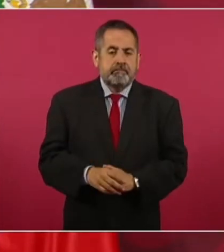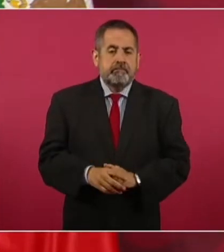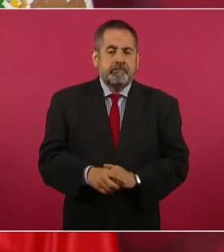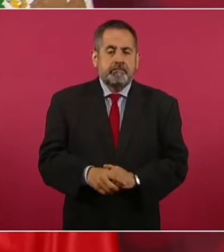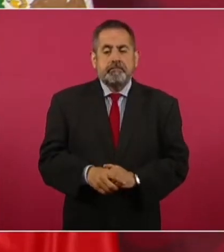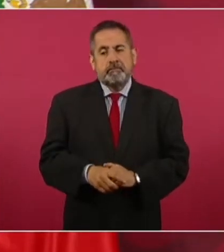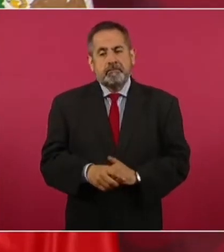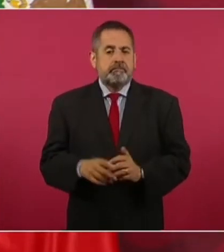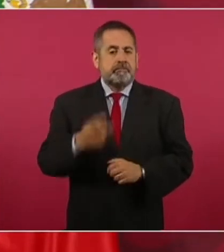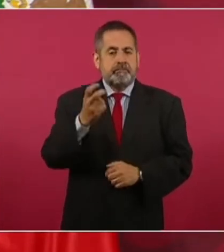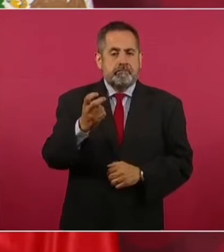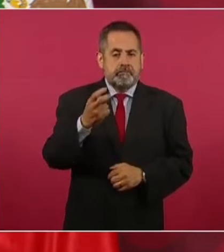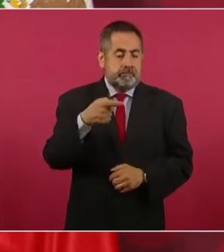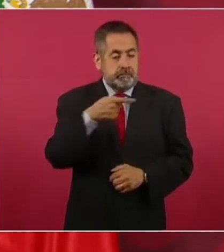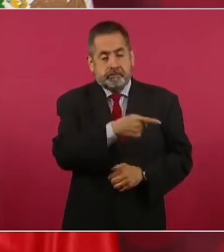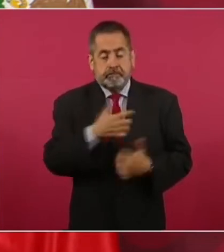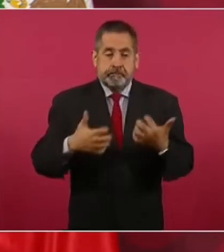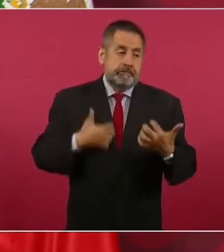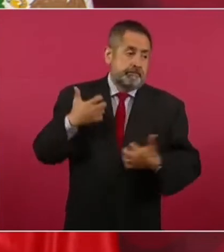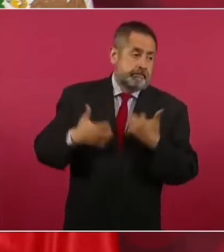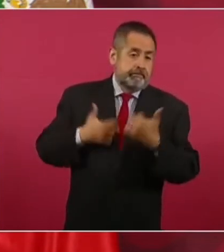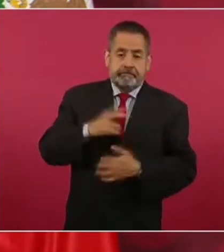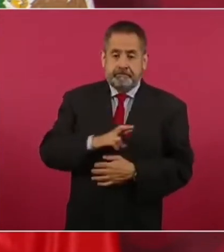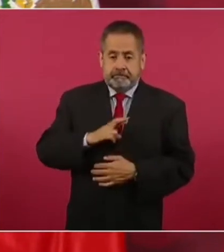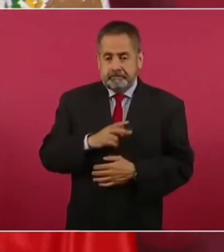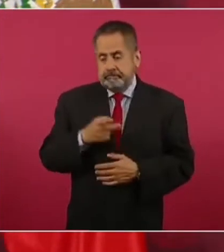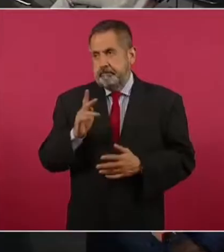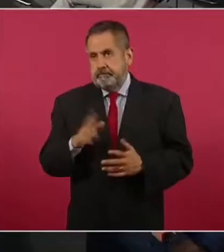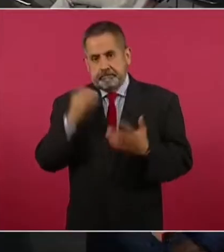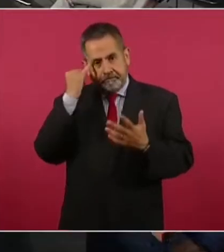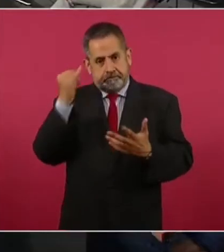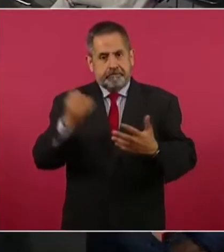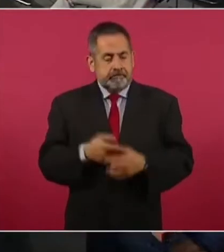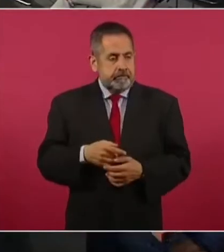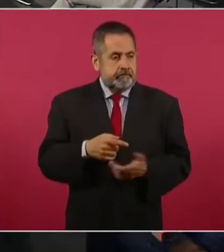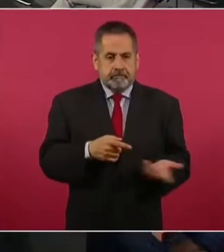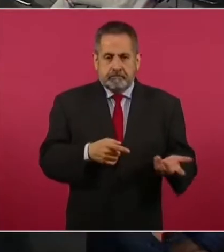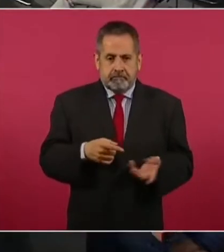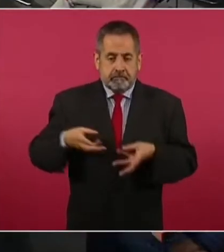Y por eso pues es el enojo, pero imagínense cuánto ahorro.